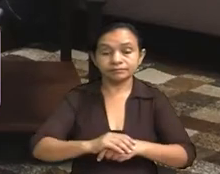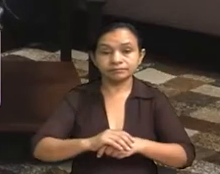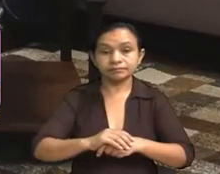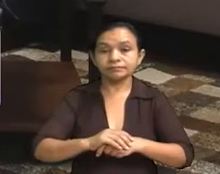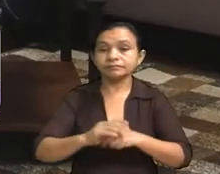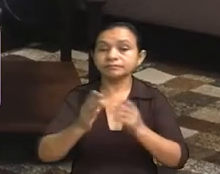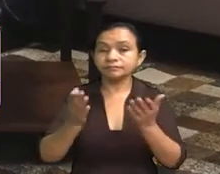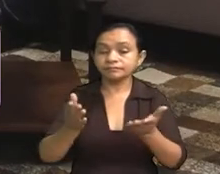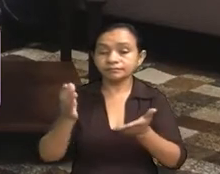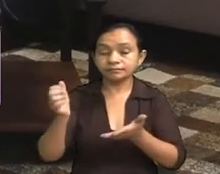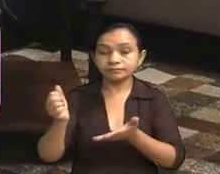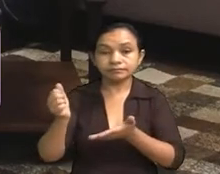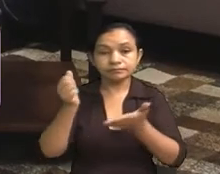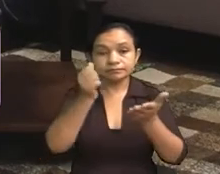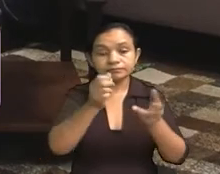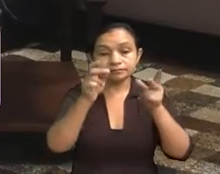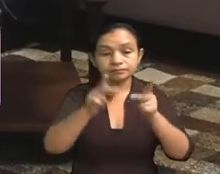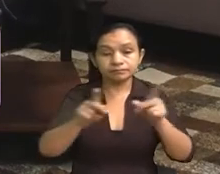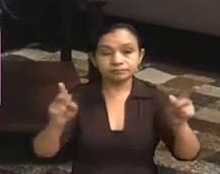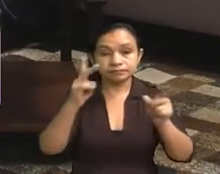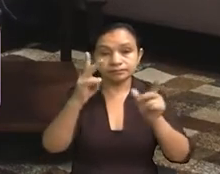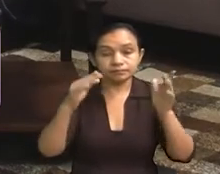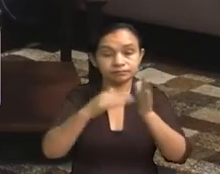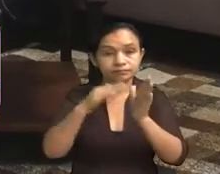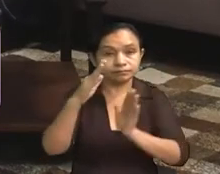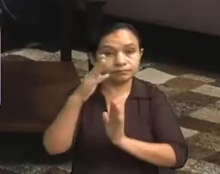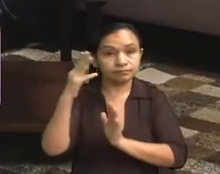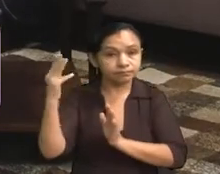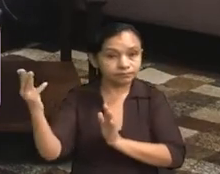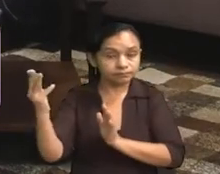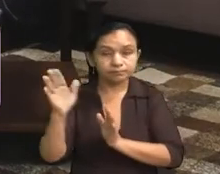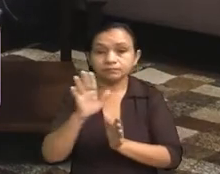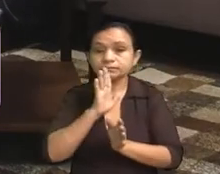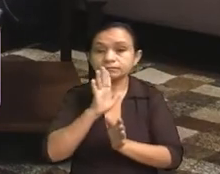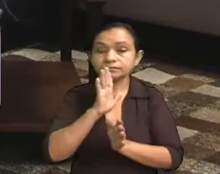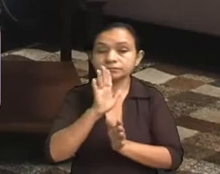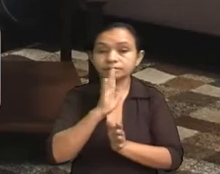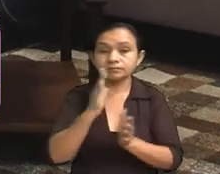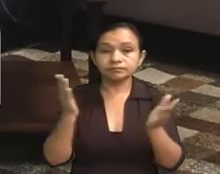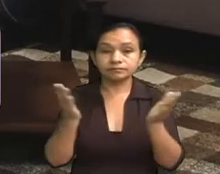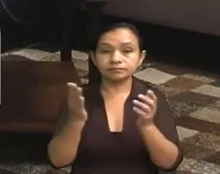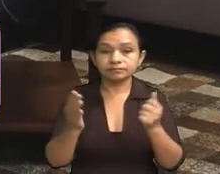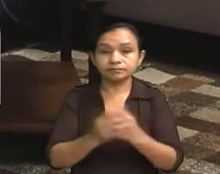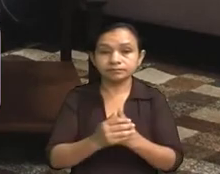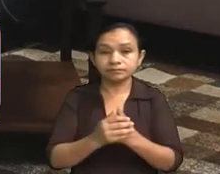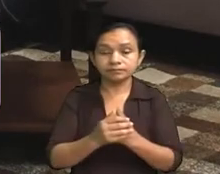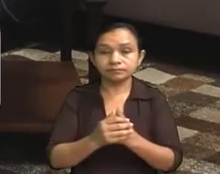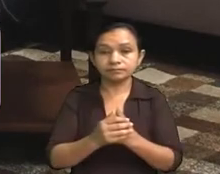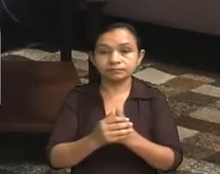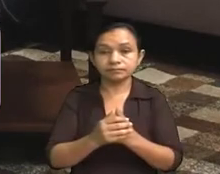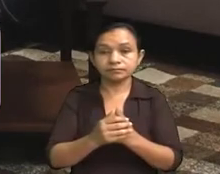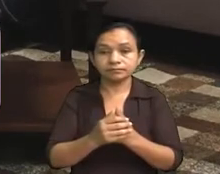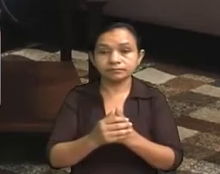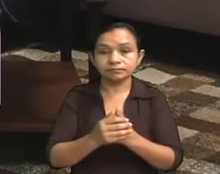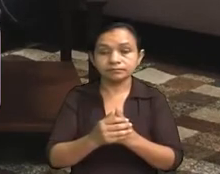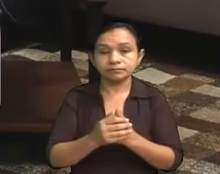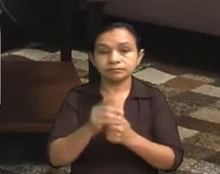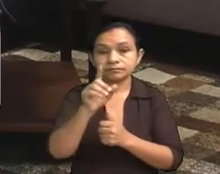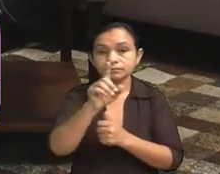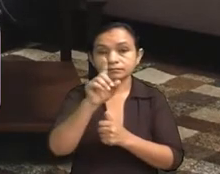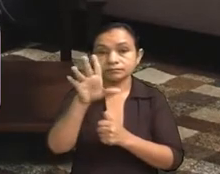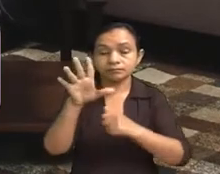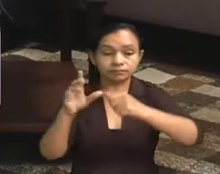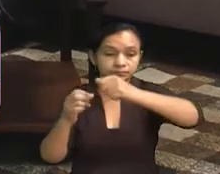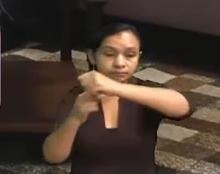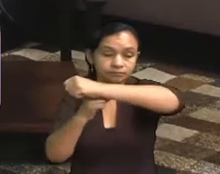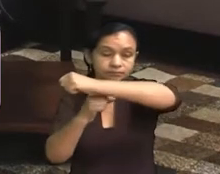del Plan de Inversión Pública del 2019. Pero te voy a hablar un poco ahora. Sí, sí, por favor. 15 puentes